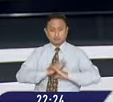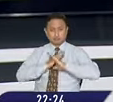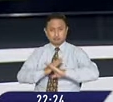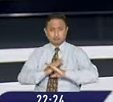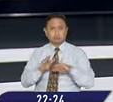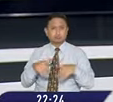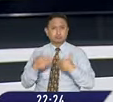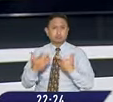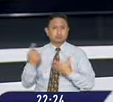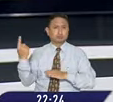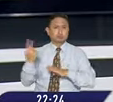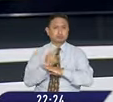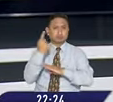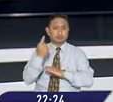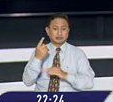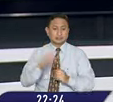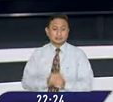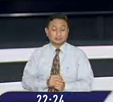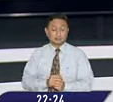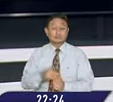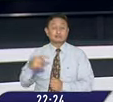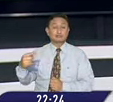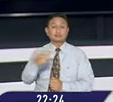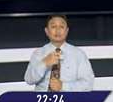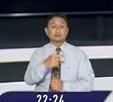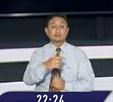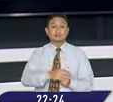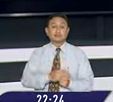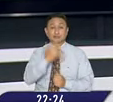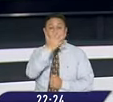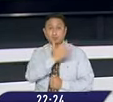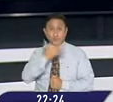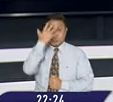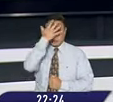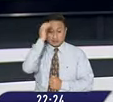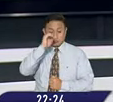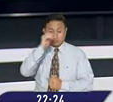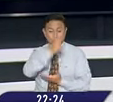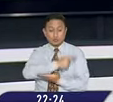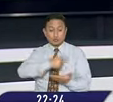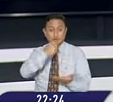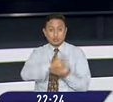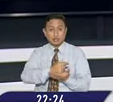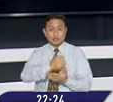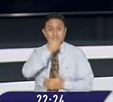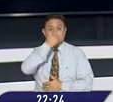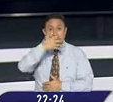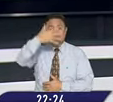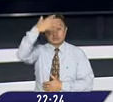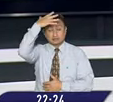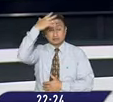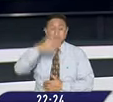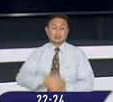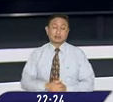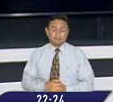aplica por primera vez en el estado de excepción vigente en la provincia de Esmeraldas, Guayas y Santo Domingo de los